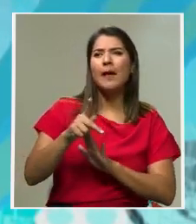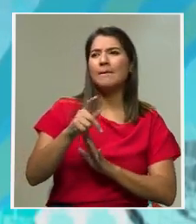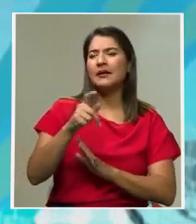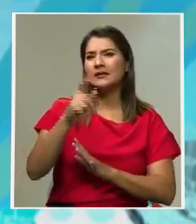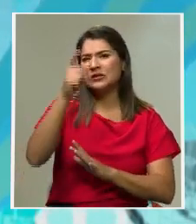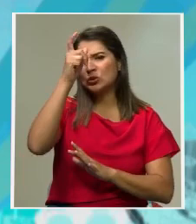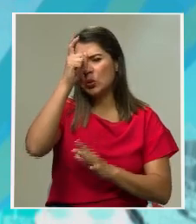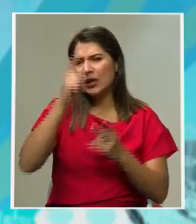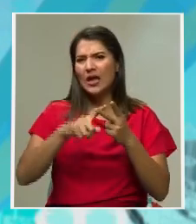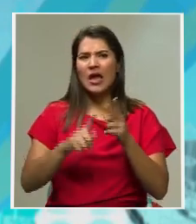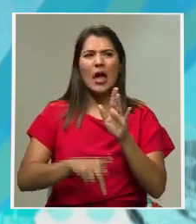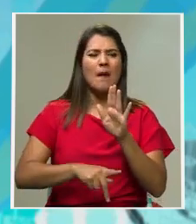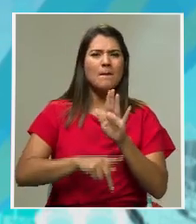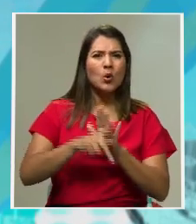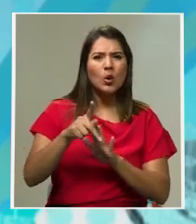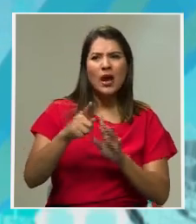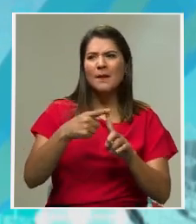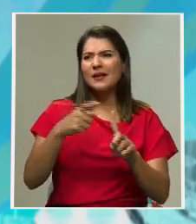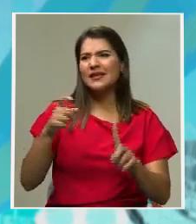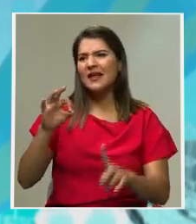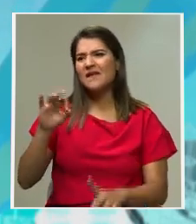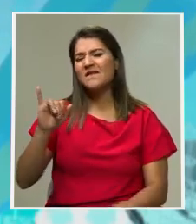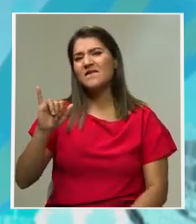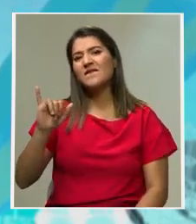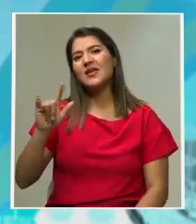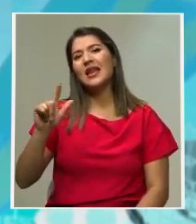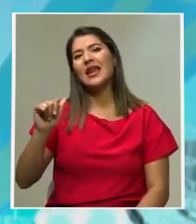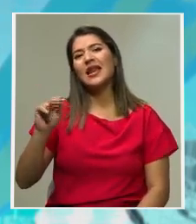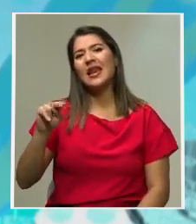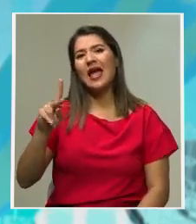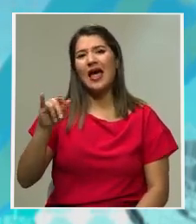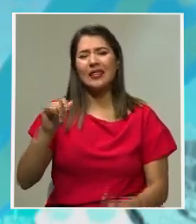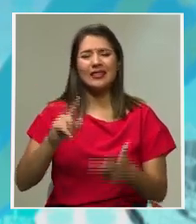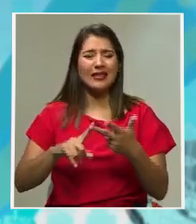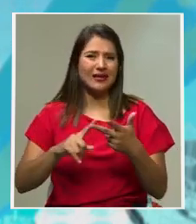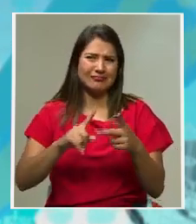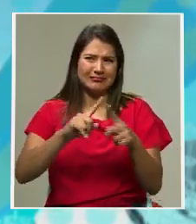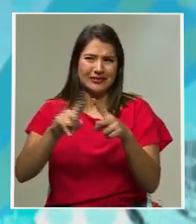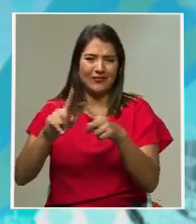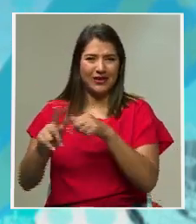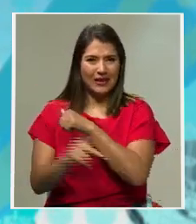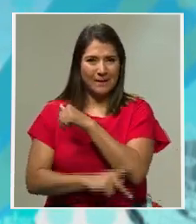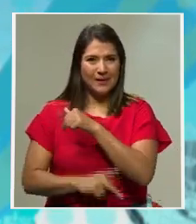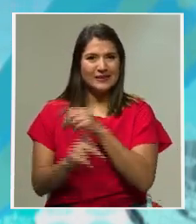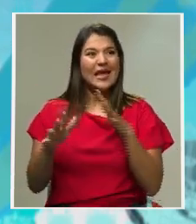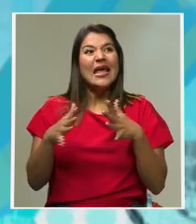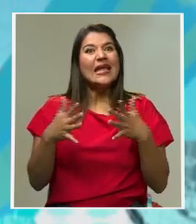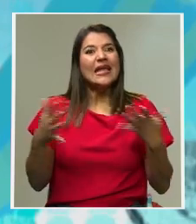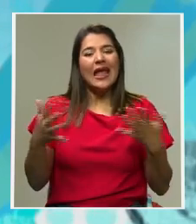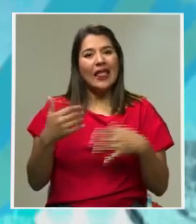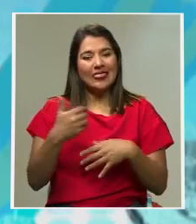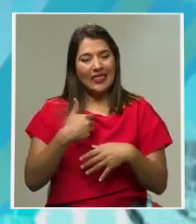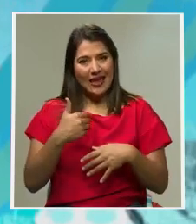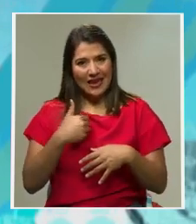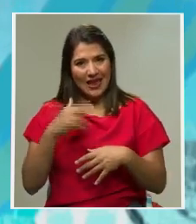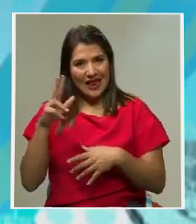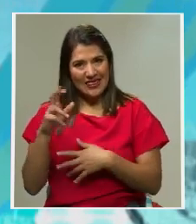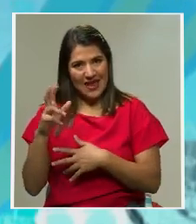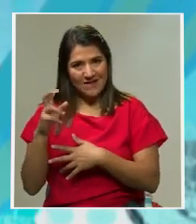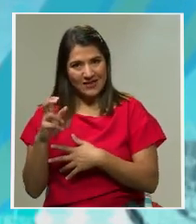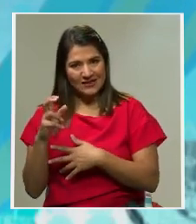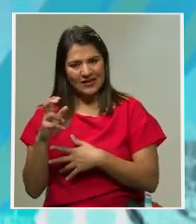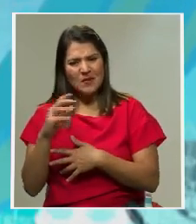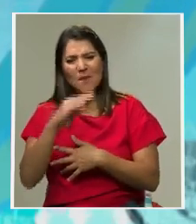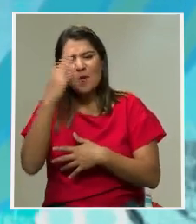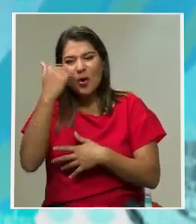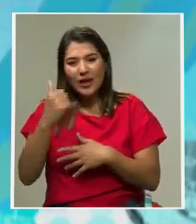secreto de esa conexión masiva que Netflix o que el streaming logró con el público? Todo el mundo está viendo series